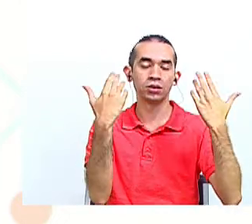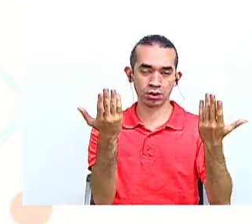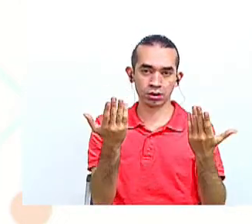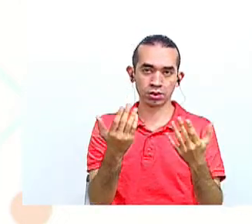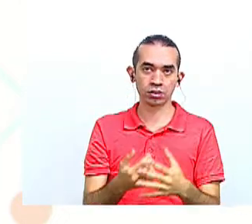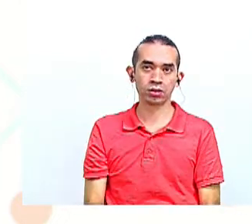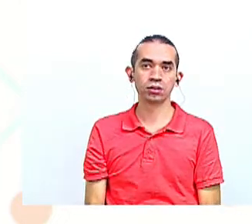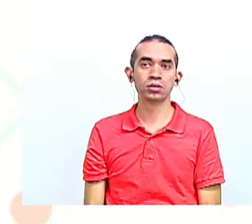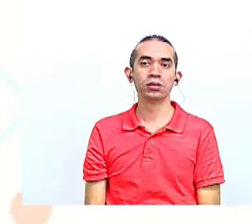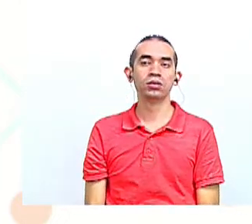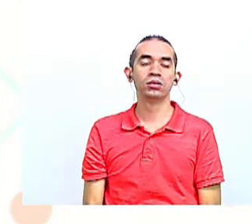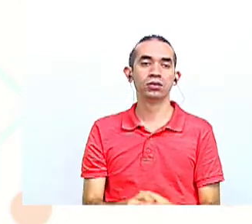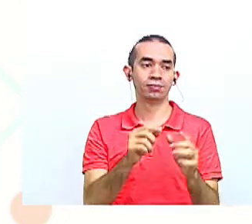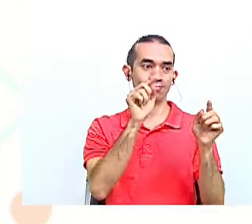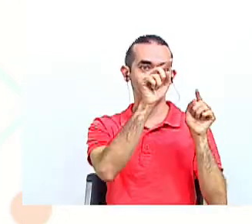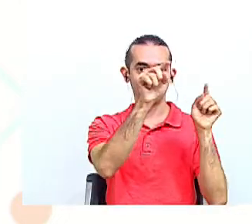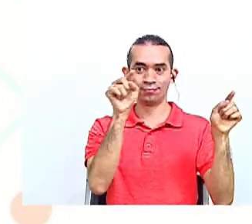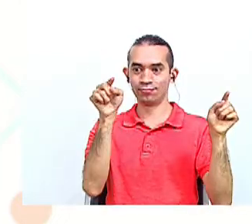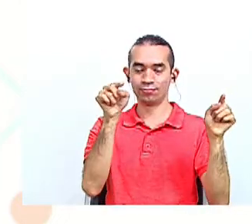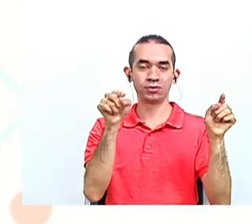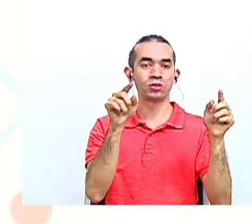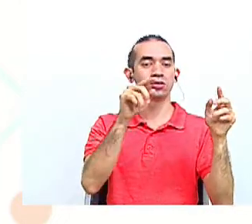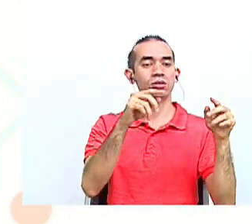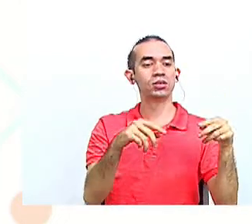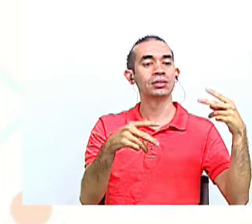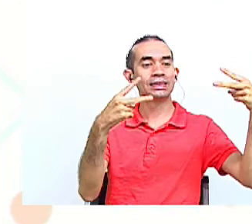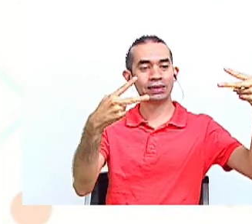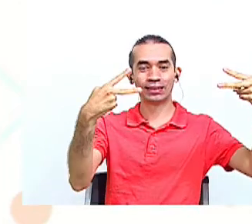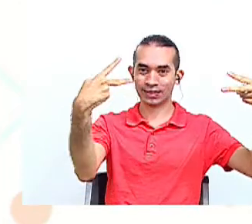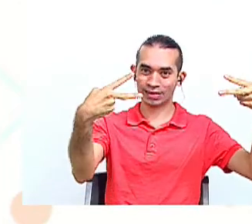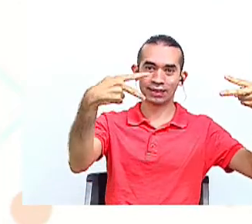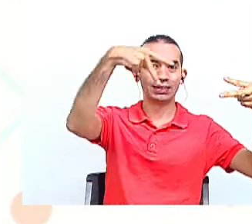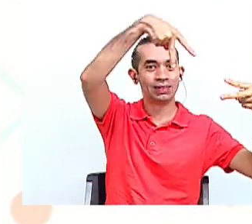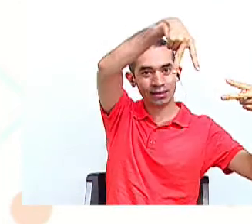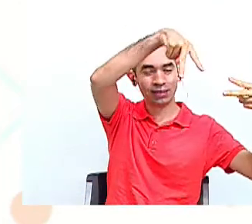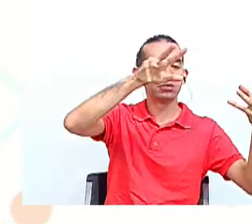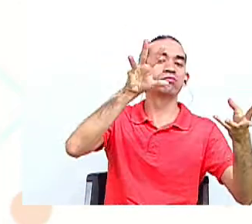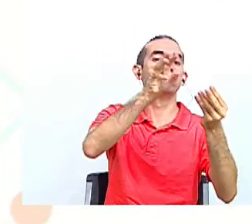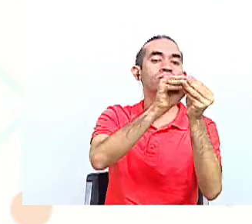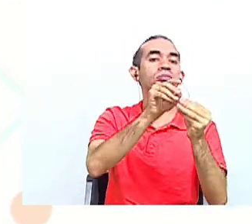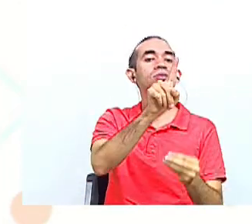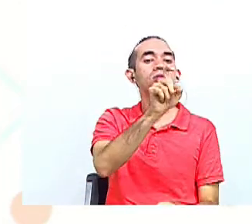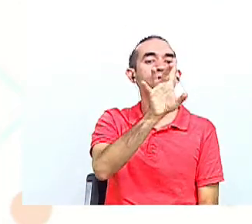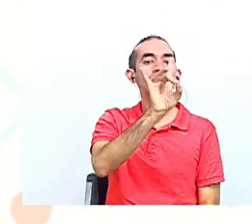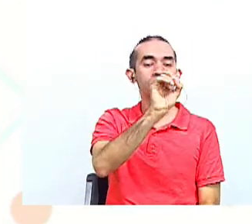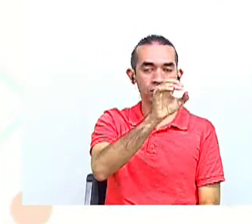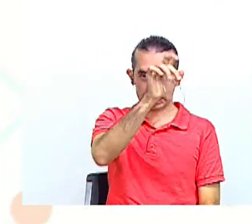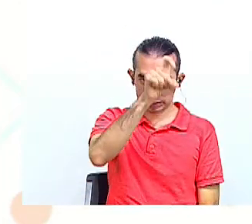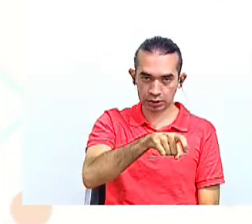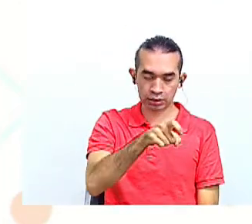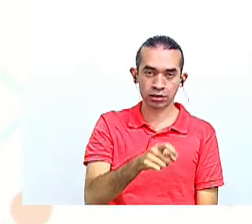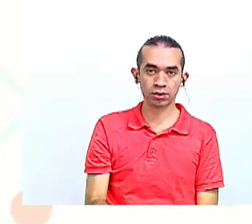Entonces, los tres ángulos deben sumar 180 grados.